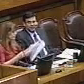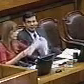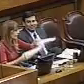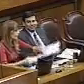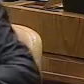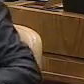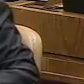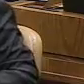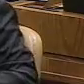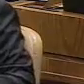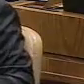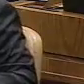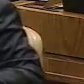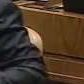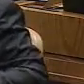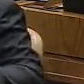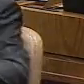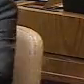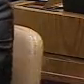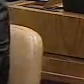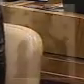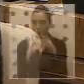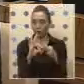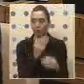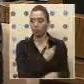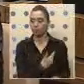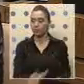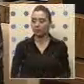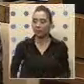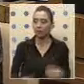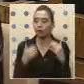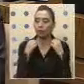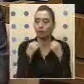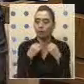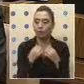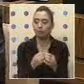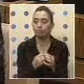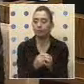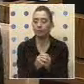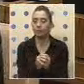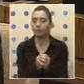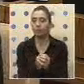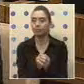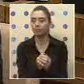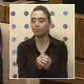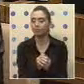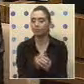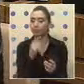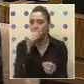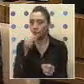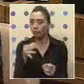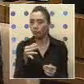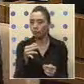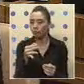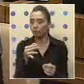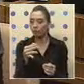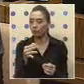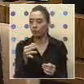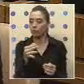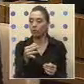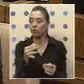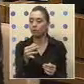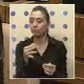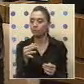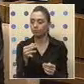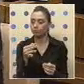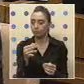Muchas gracias, presidente. Yo quisiera empezar esta intervención señalando que pareciera ser que hay en el